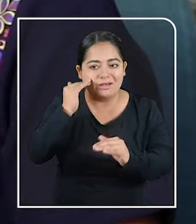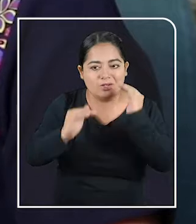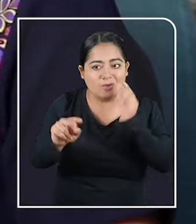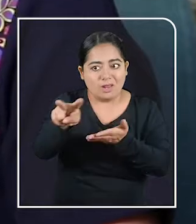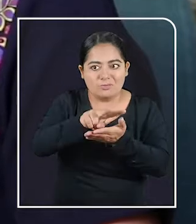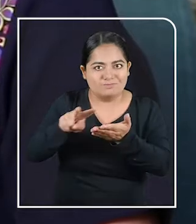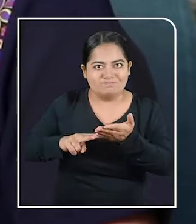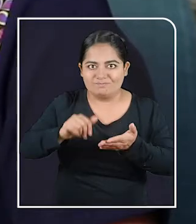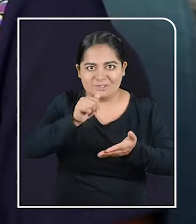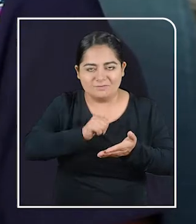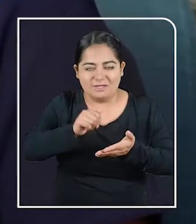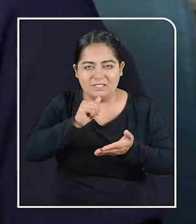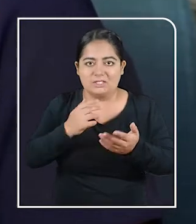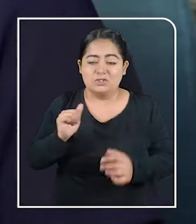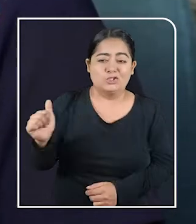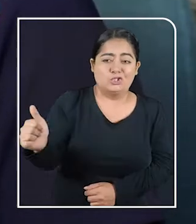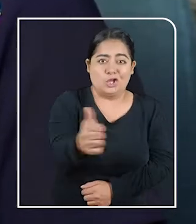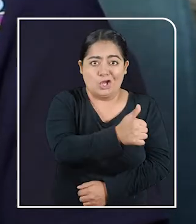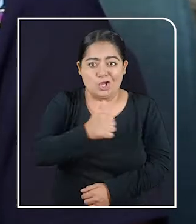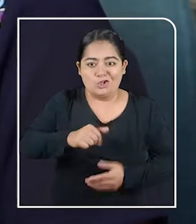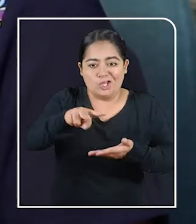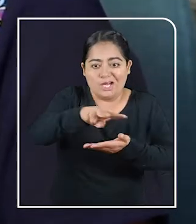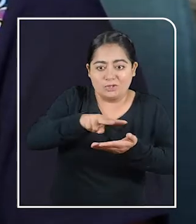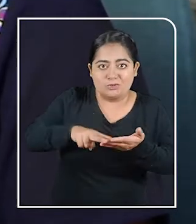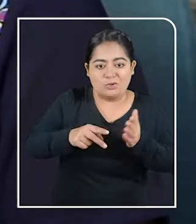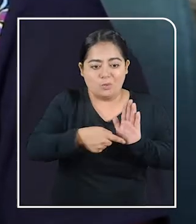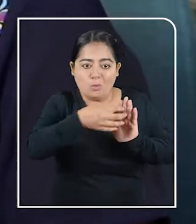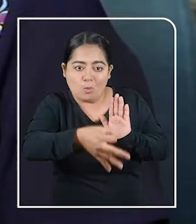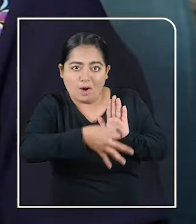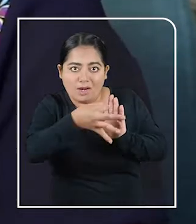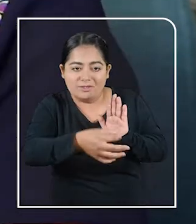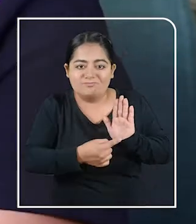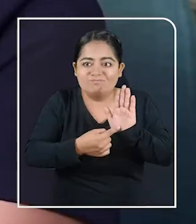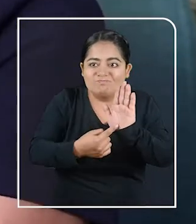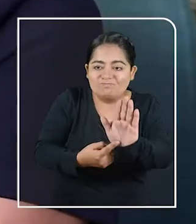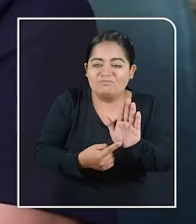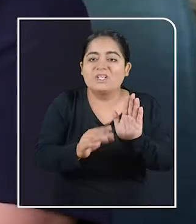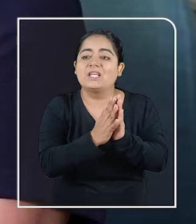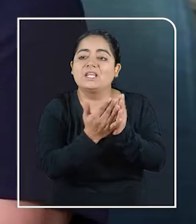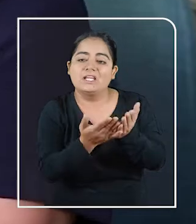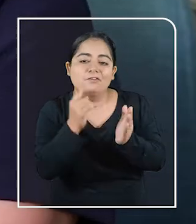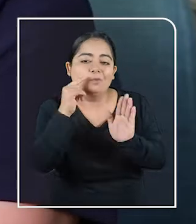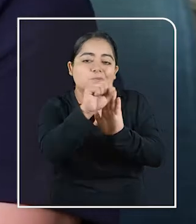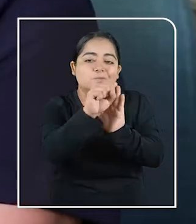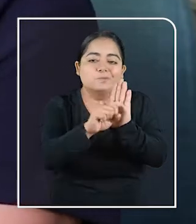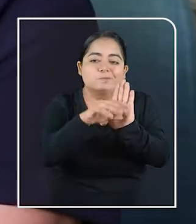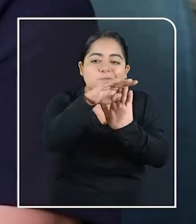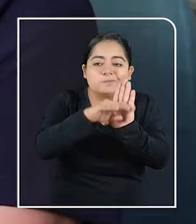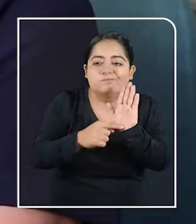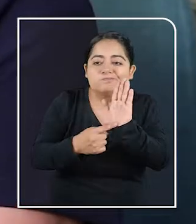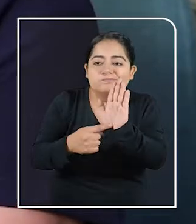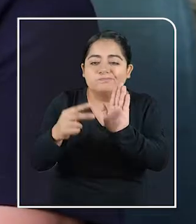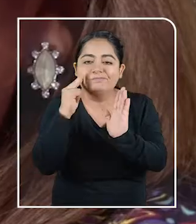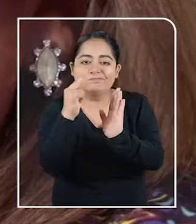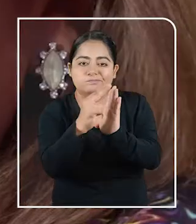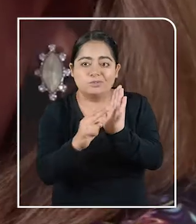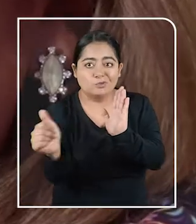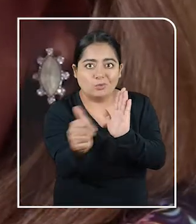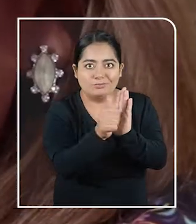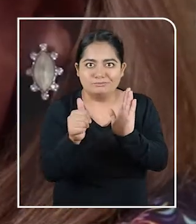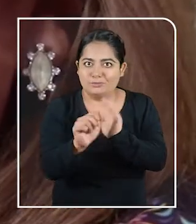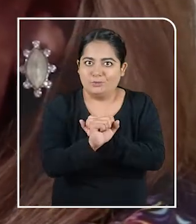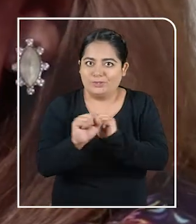a que no todos podían leer los cuentos, ¿cierto?, que venían en este libro, ni tampoco